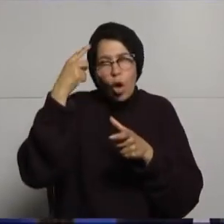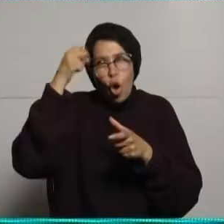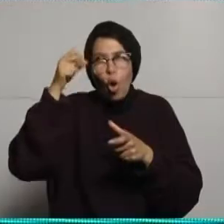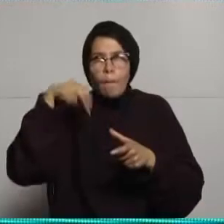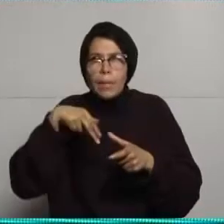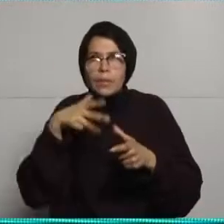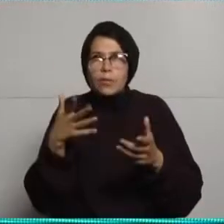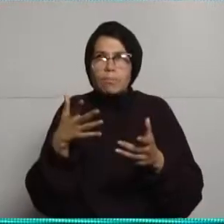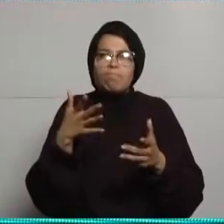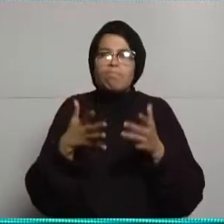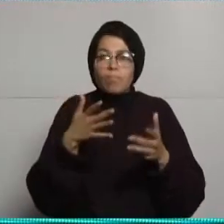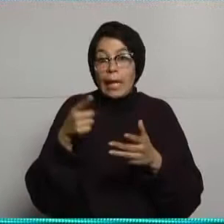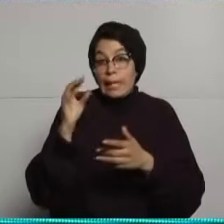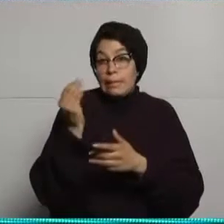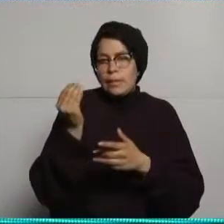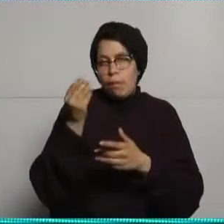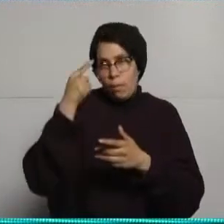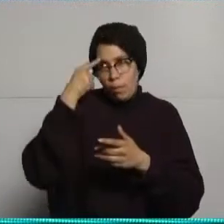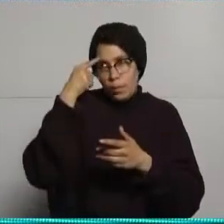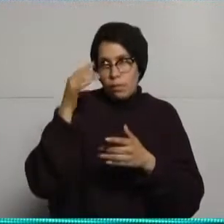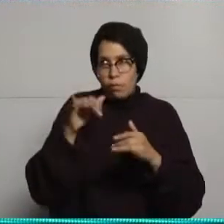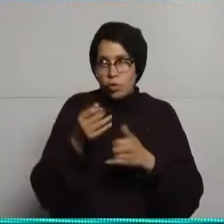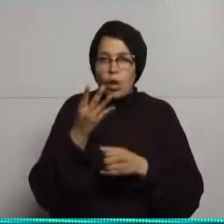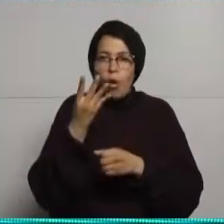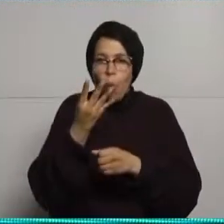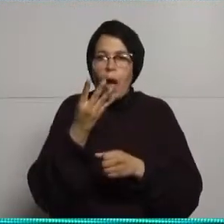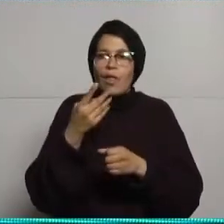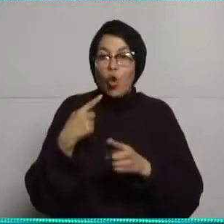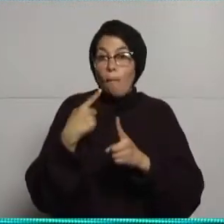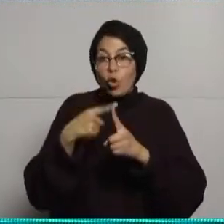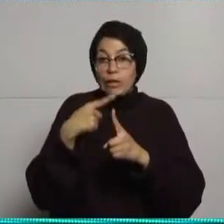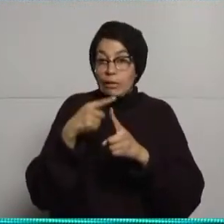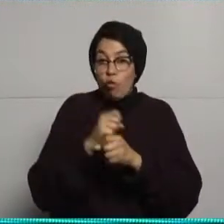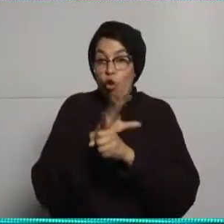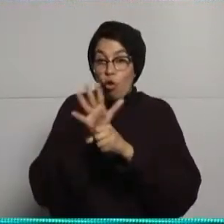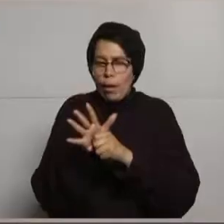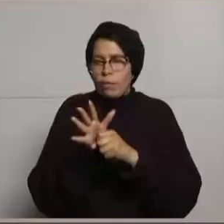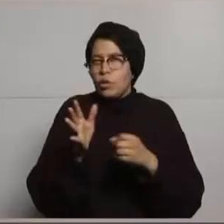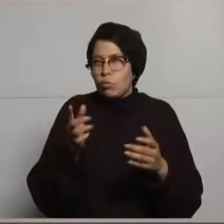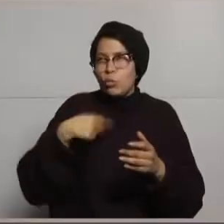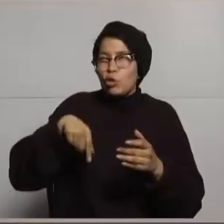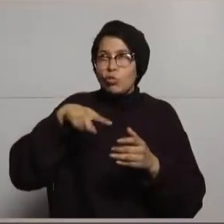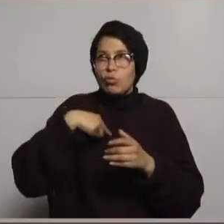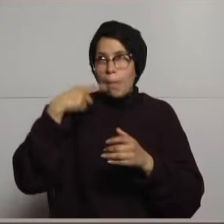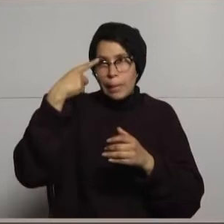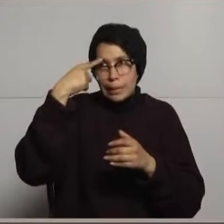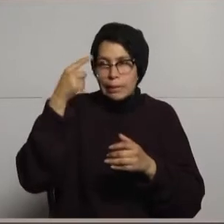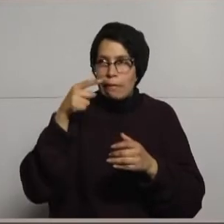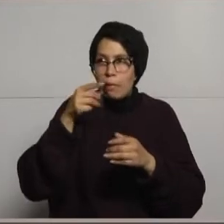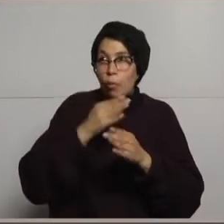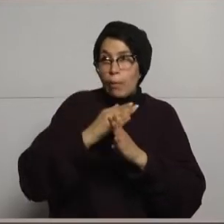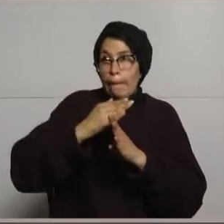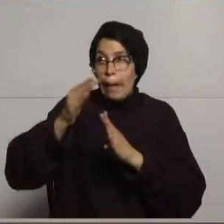no bueno, en sábado teníamos 4 casos positivos, pero pensábamos eso, que quizás no hubiera una